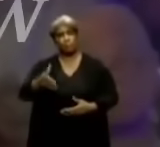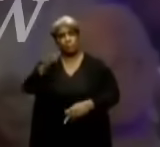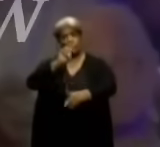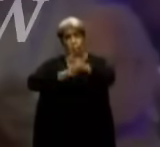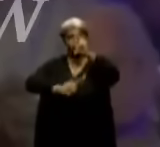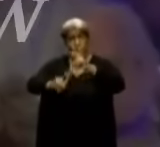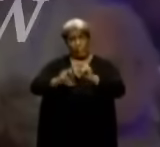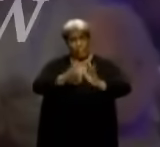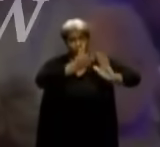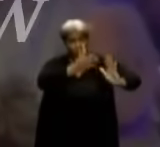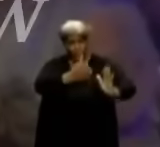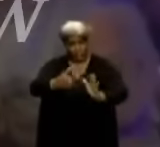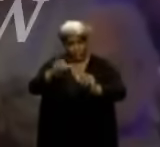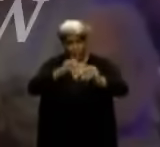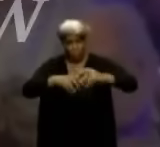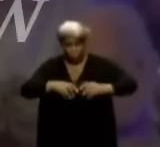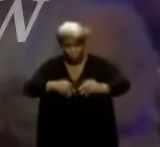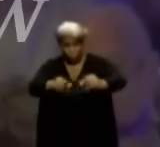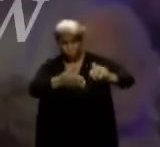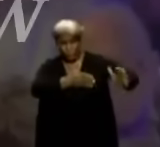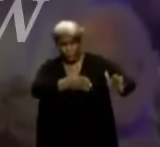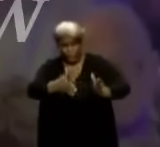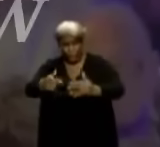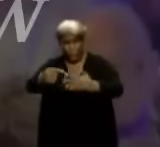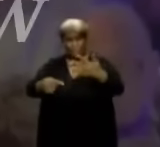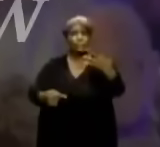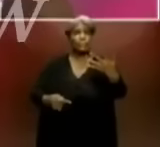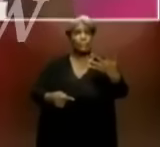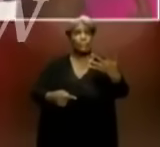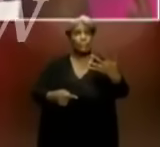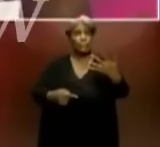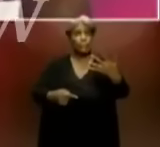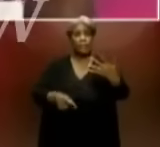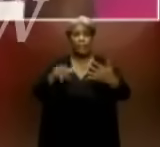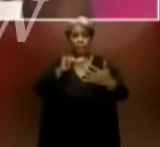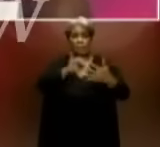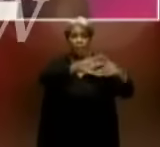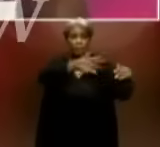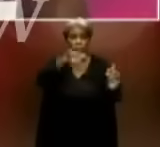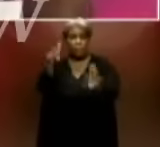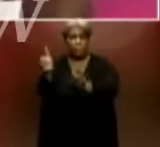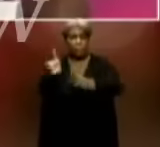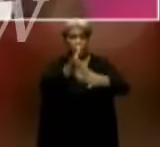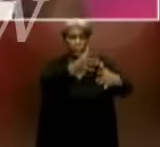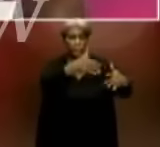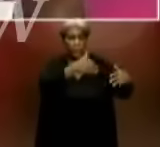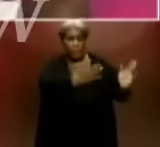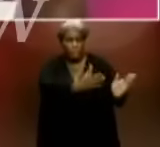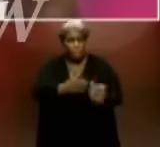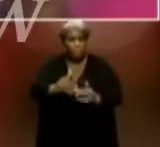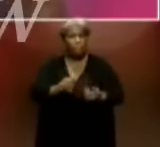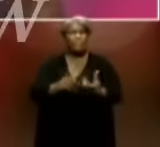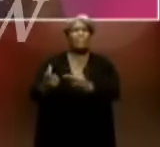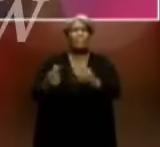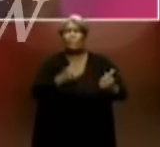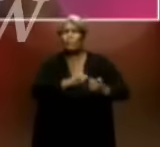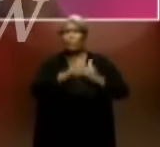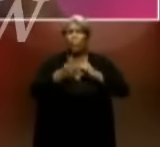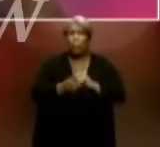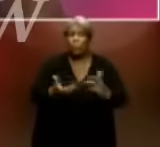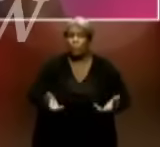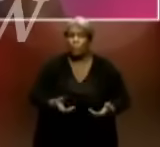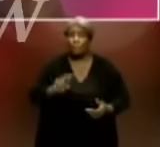productores nacionales para abastecer esa brisita navideña de tantos productos?